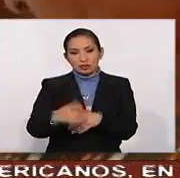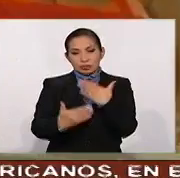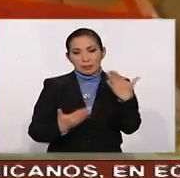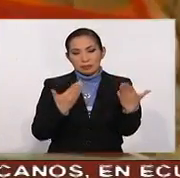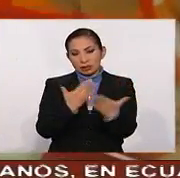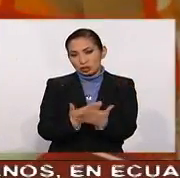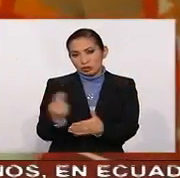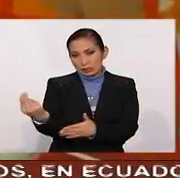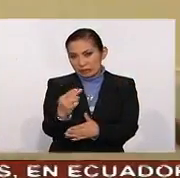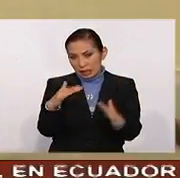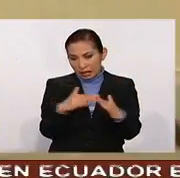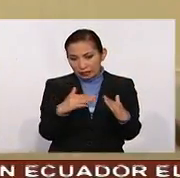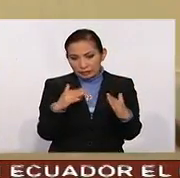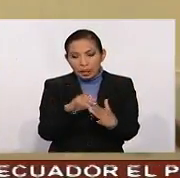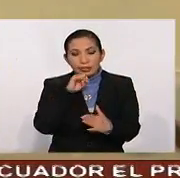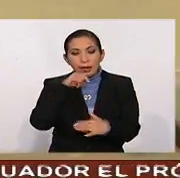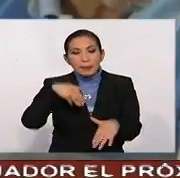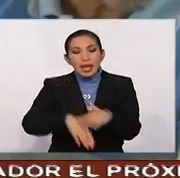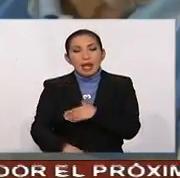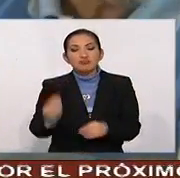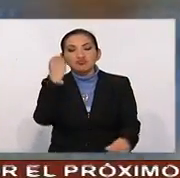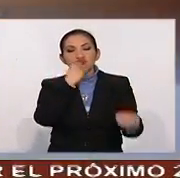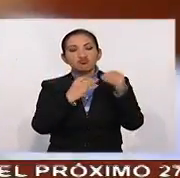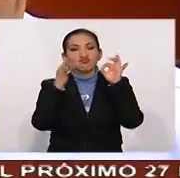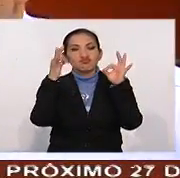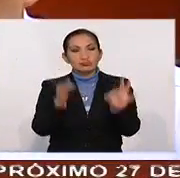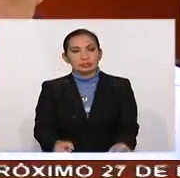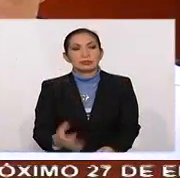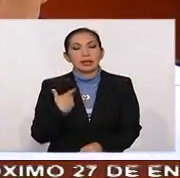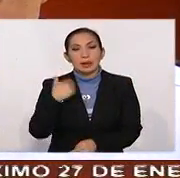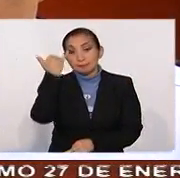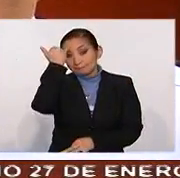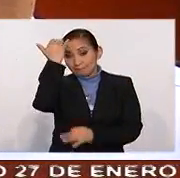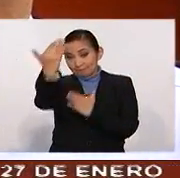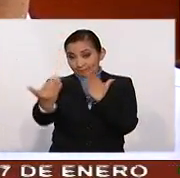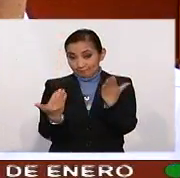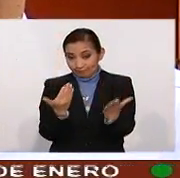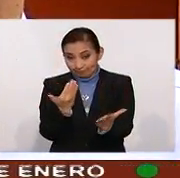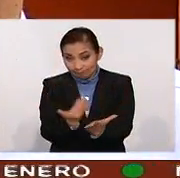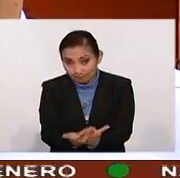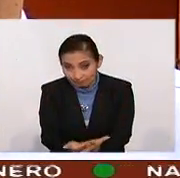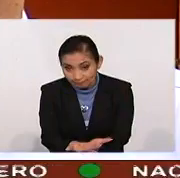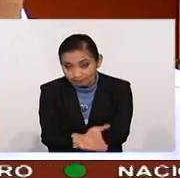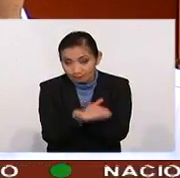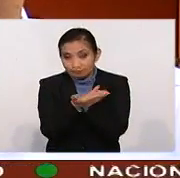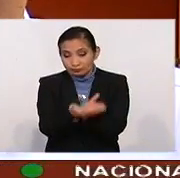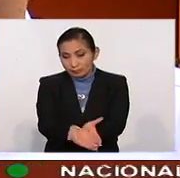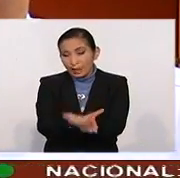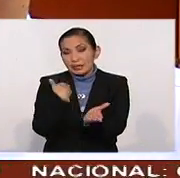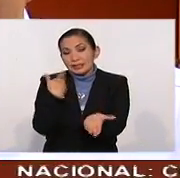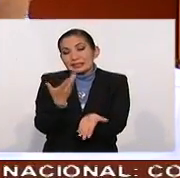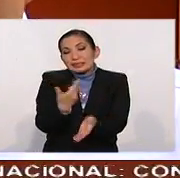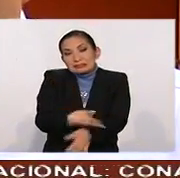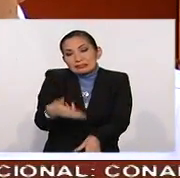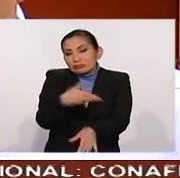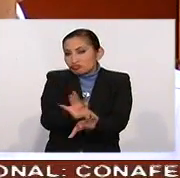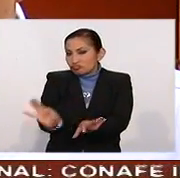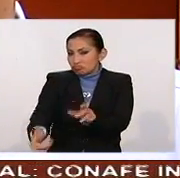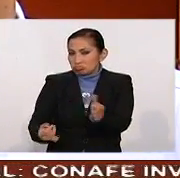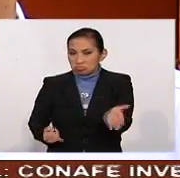servicios básicos, así como el acceso a la alimentación. La propuesta es una propuesta de solución